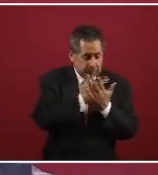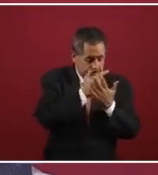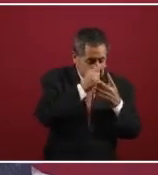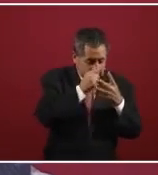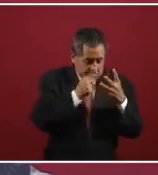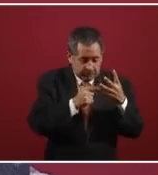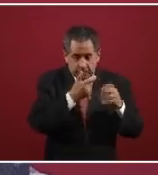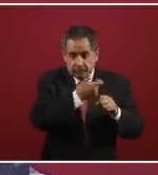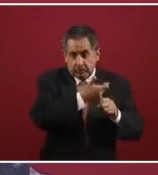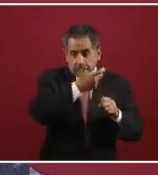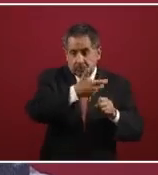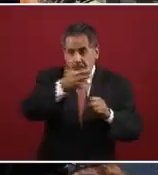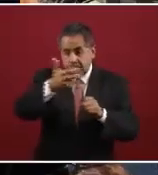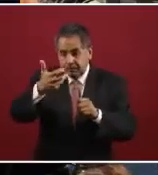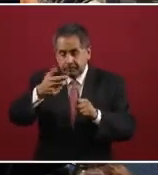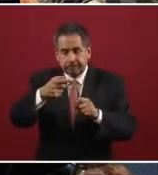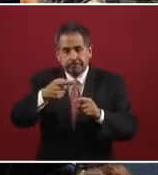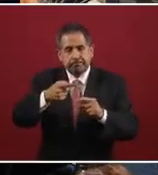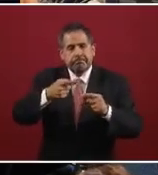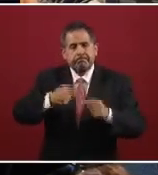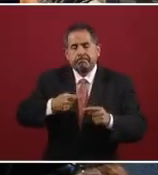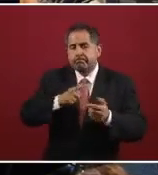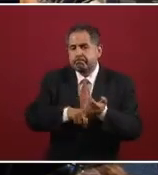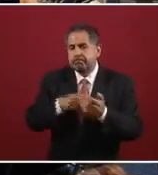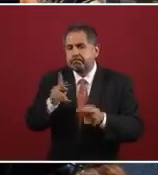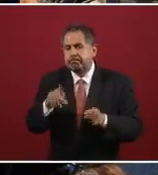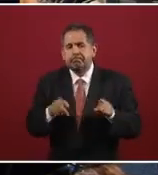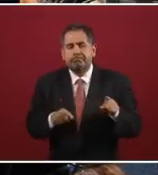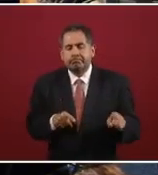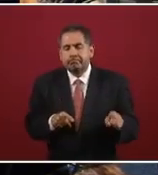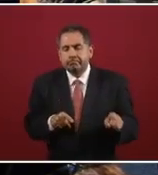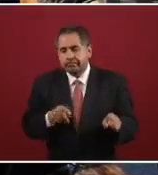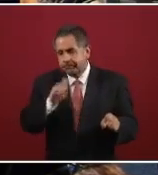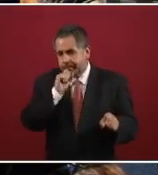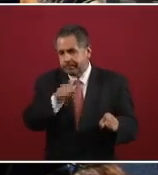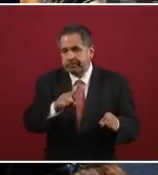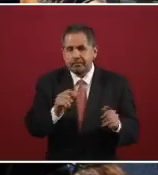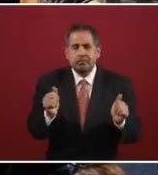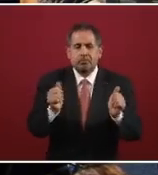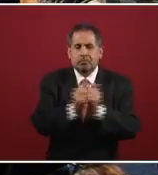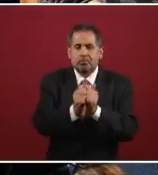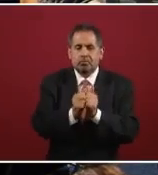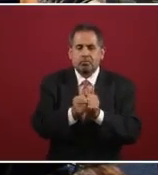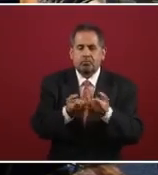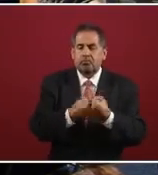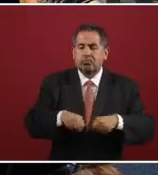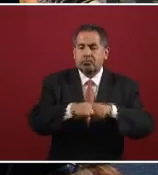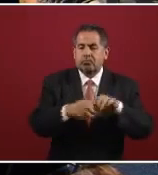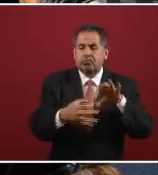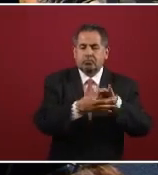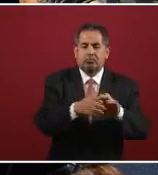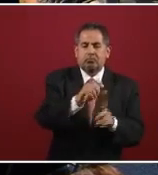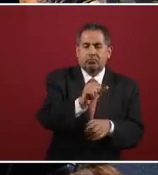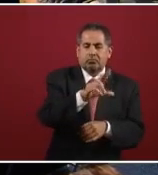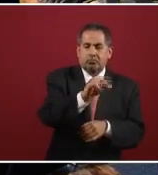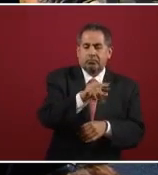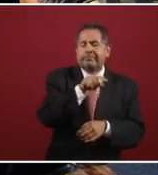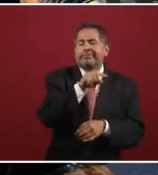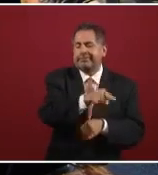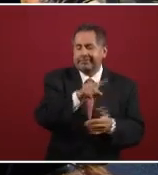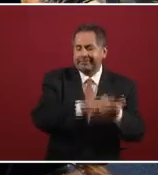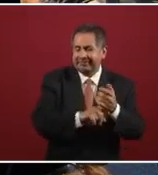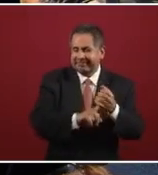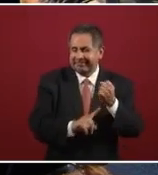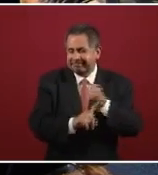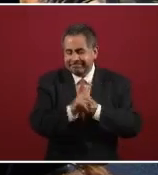como de las más caras pero como también tiene con la franquicia de arco ahí es en donde